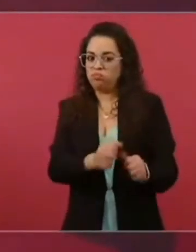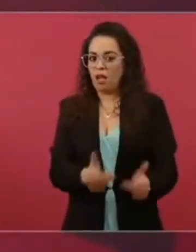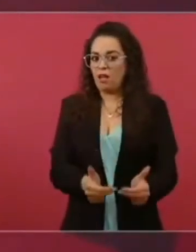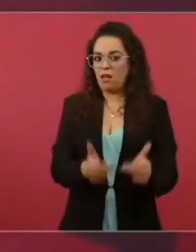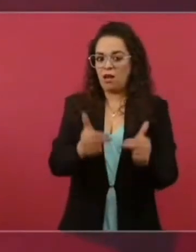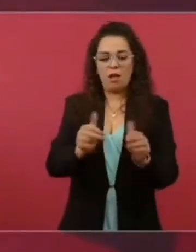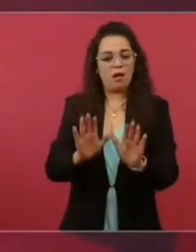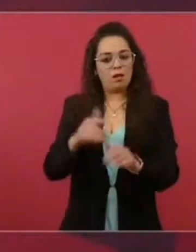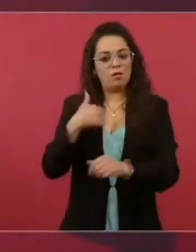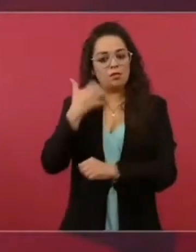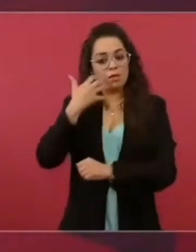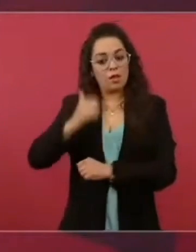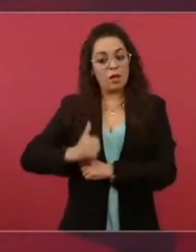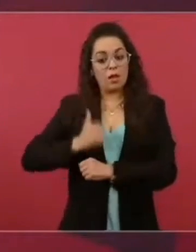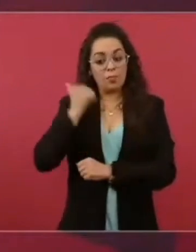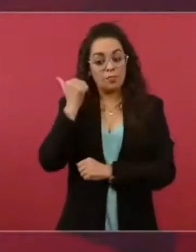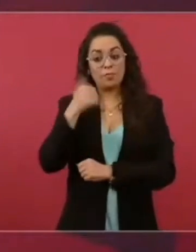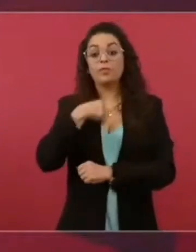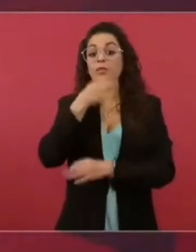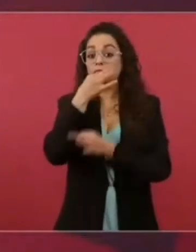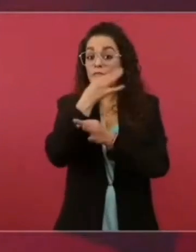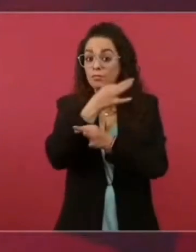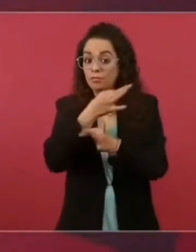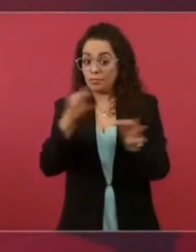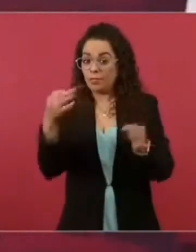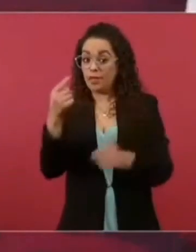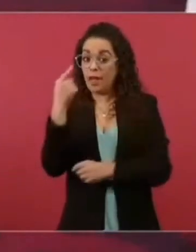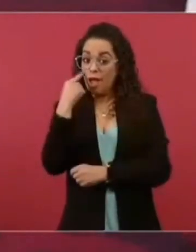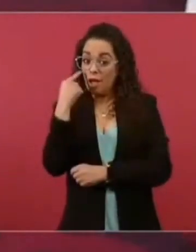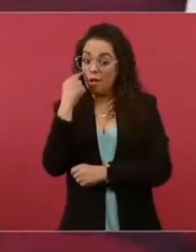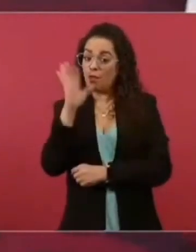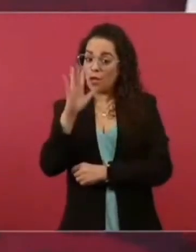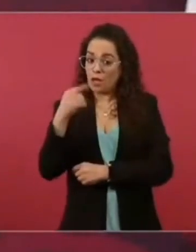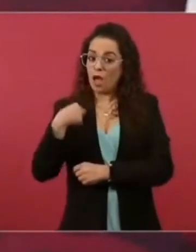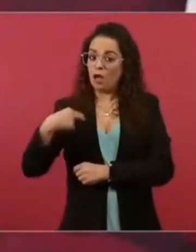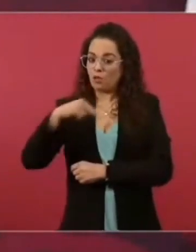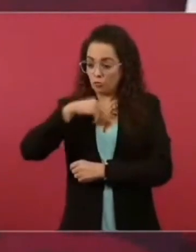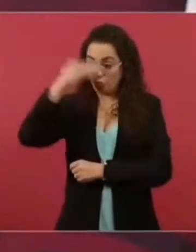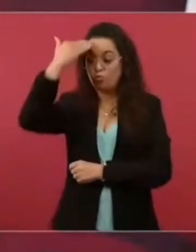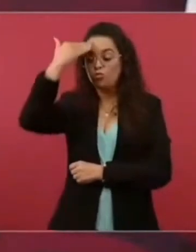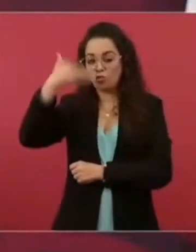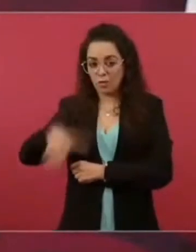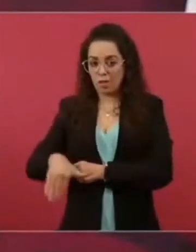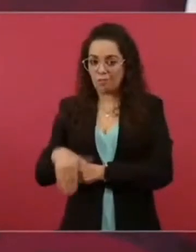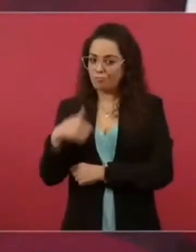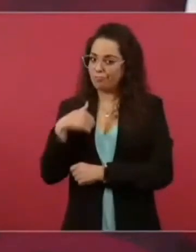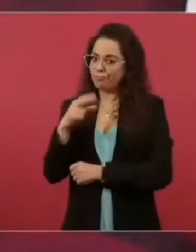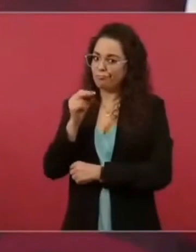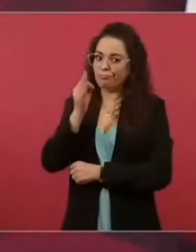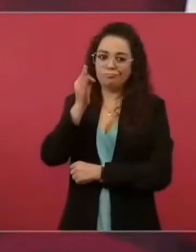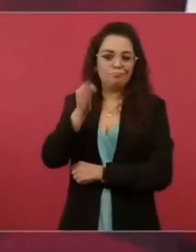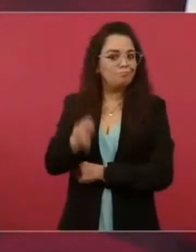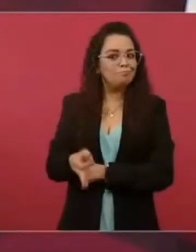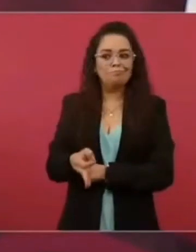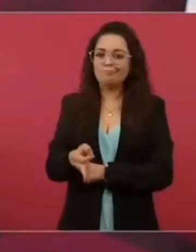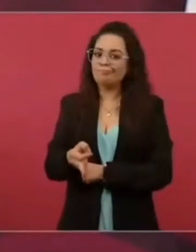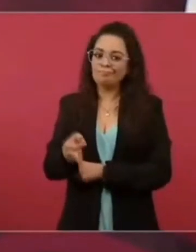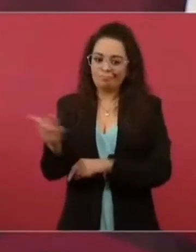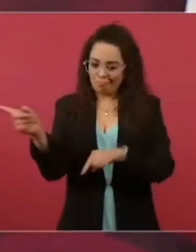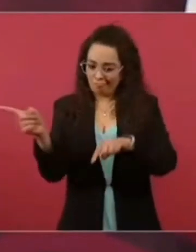que ya estamos actuando sobre eso y no lo vamos a permitir de ninguna